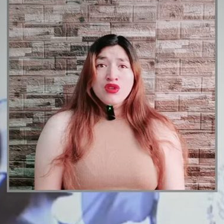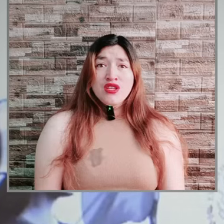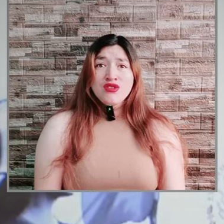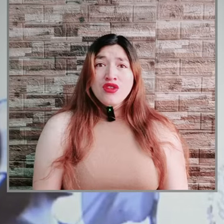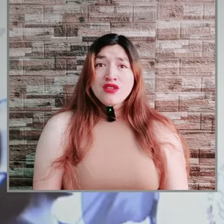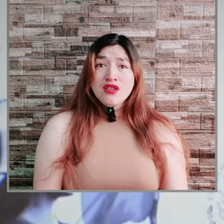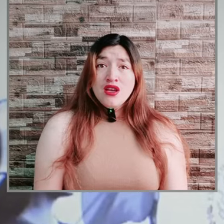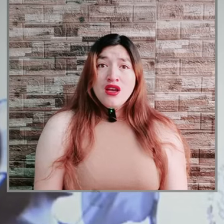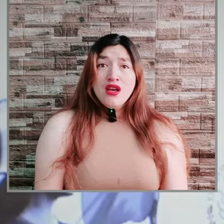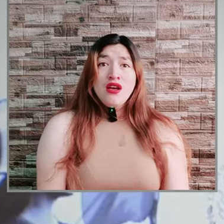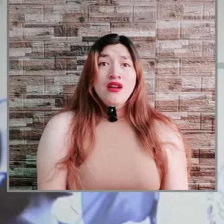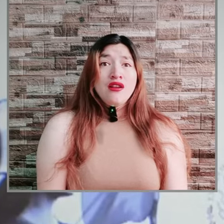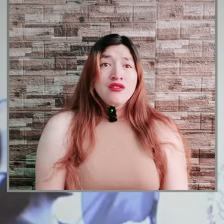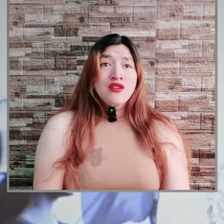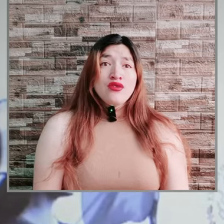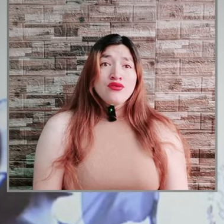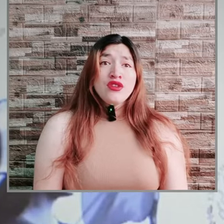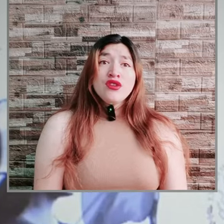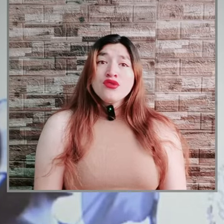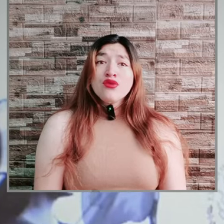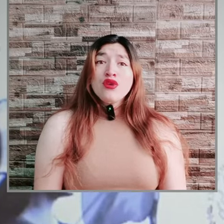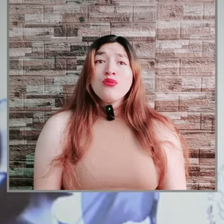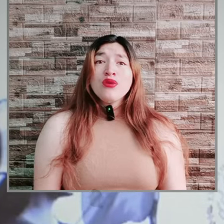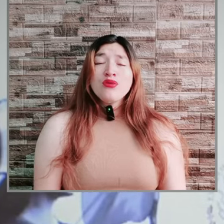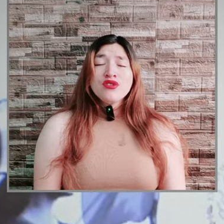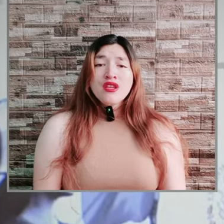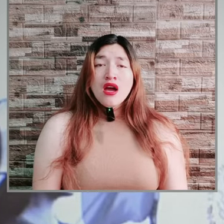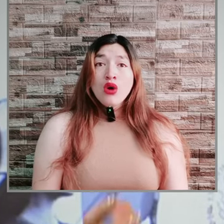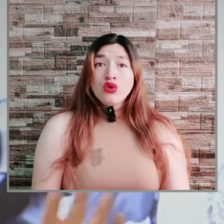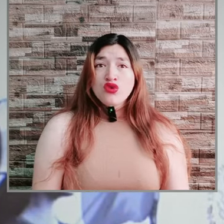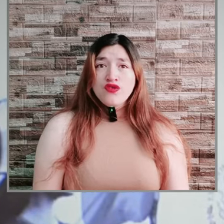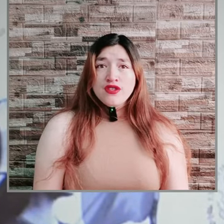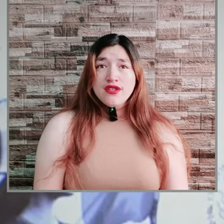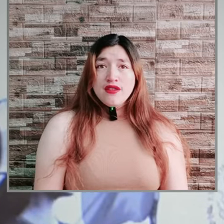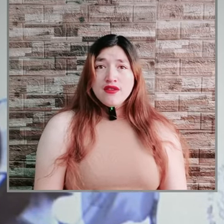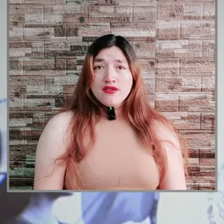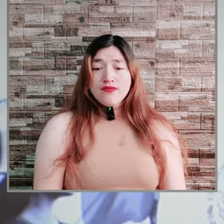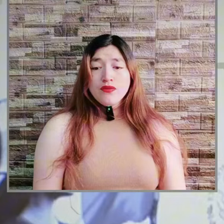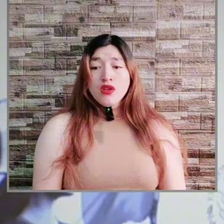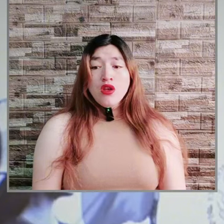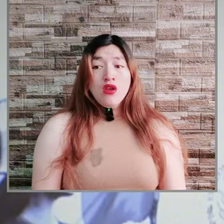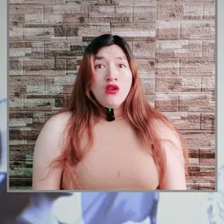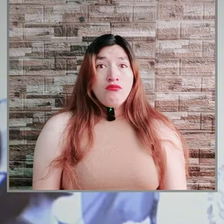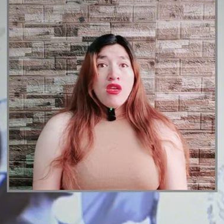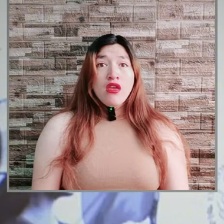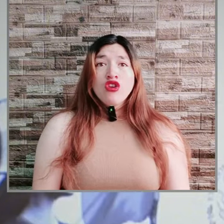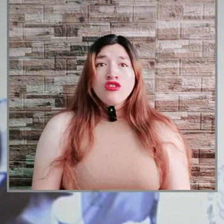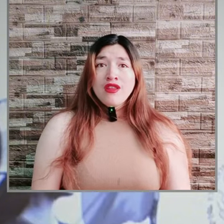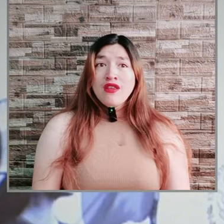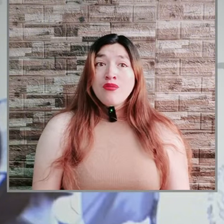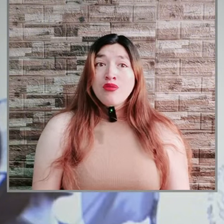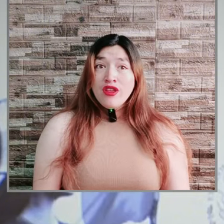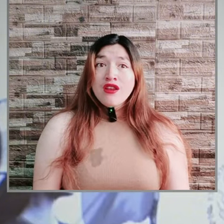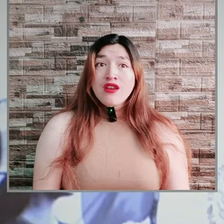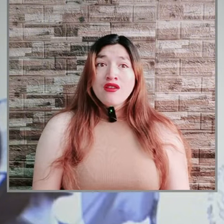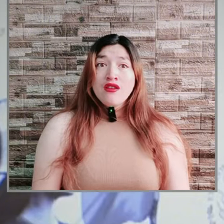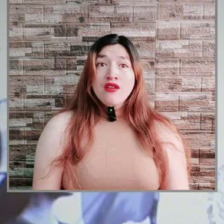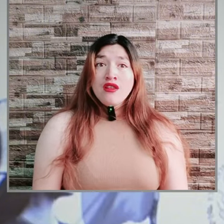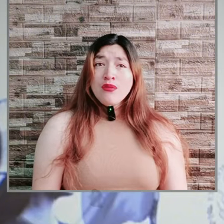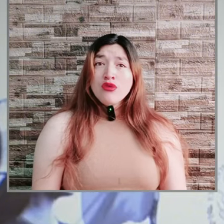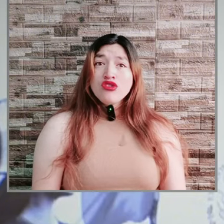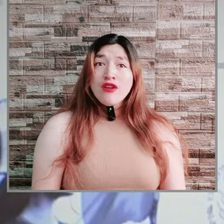las exportaciones a Estados Unidos cuando podemos ser autosuficientes? México tiene el